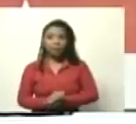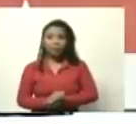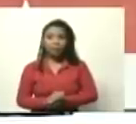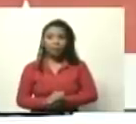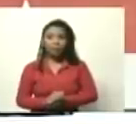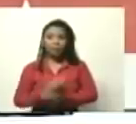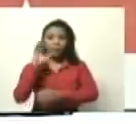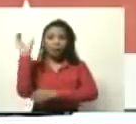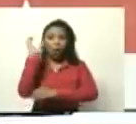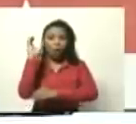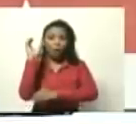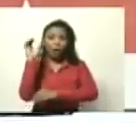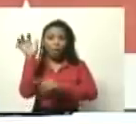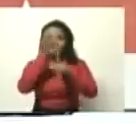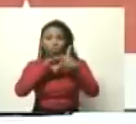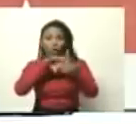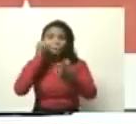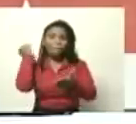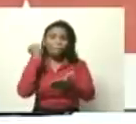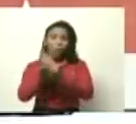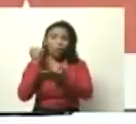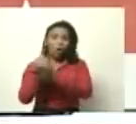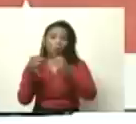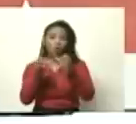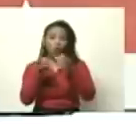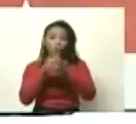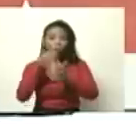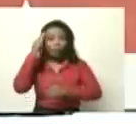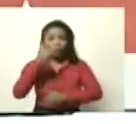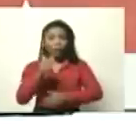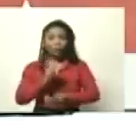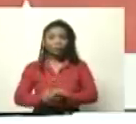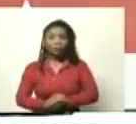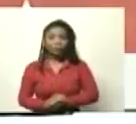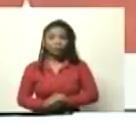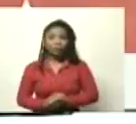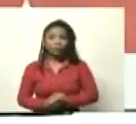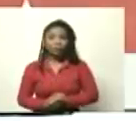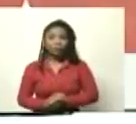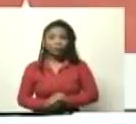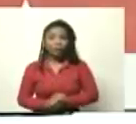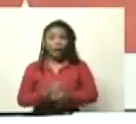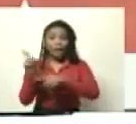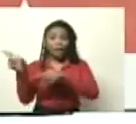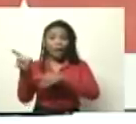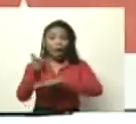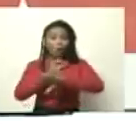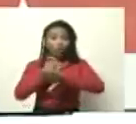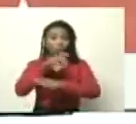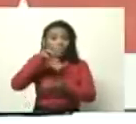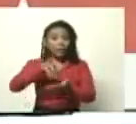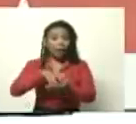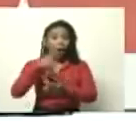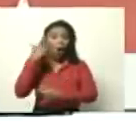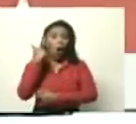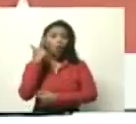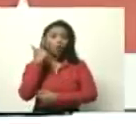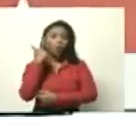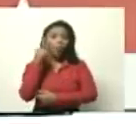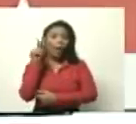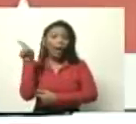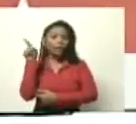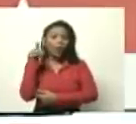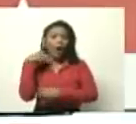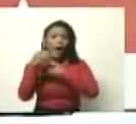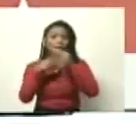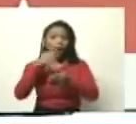de Colombia, amenazas de muerte por los grupos paramilitares. Ese gobierno, ese Estado está acostumbrado a